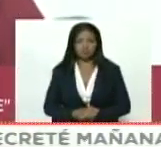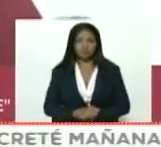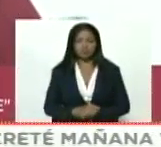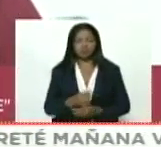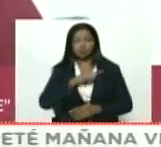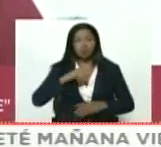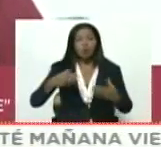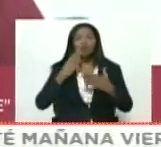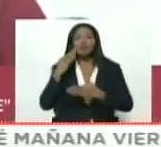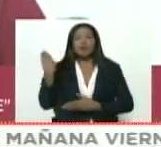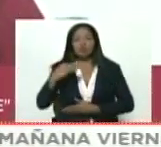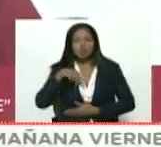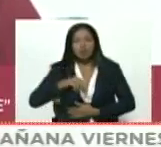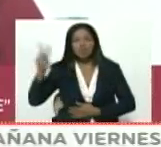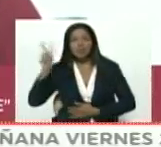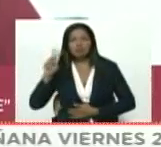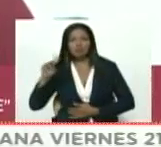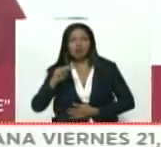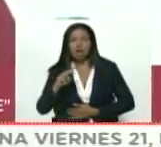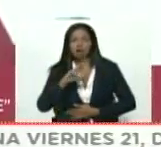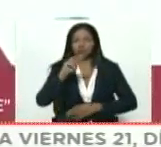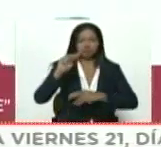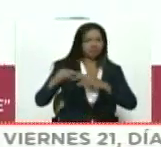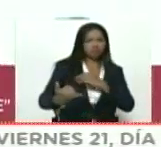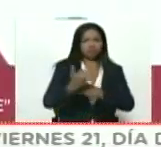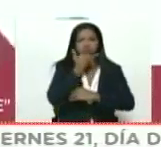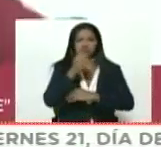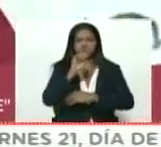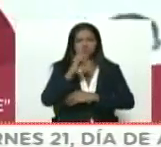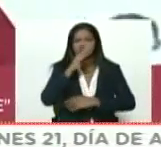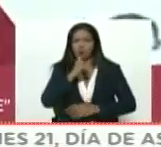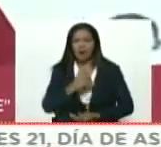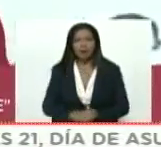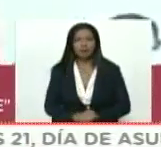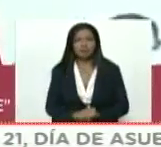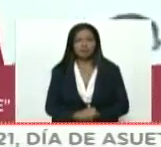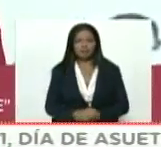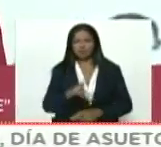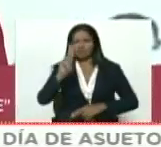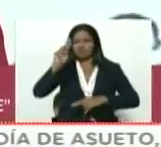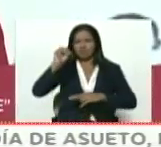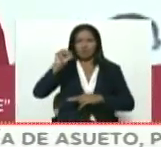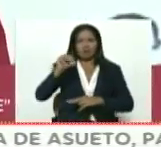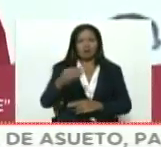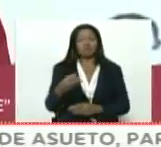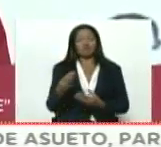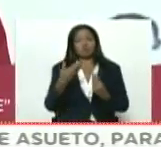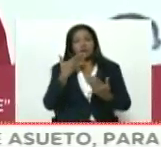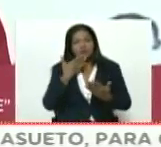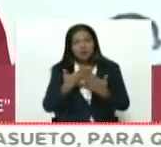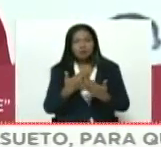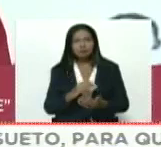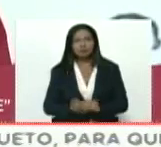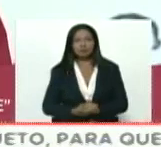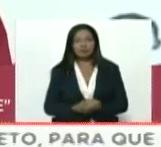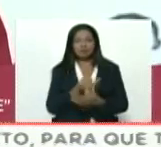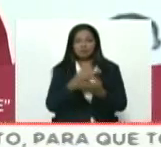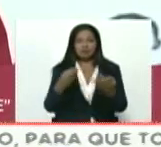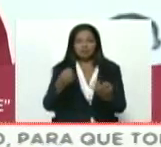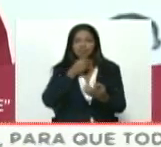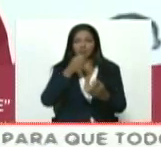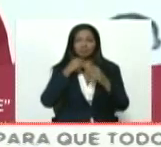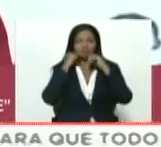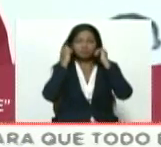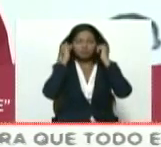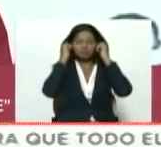Venezuela, la juventud venezolana, no fallará. Jamás, jamás. Muy bien, Robert. Extraordinario. Bueno,